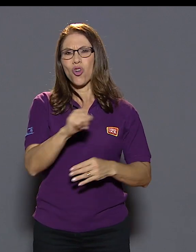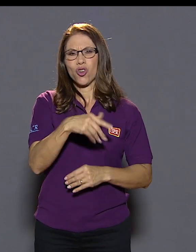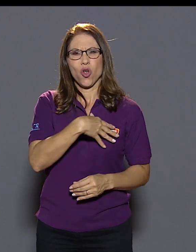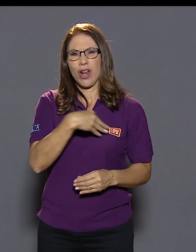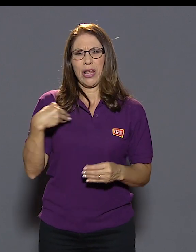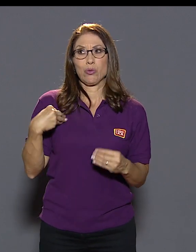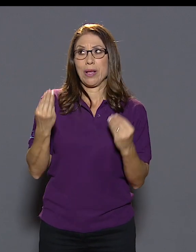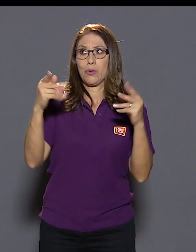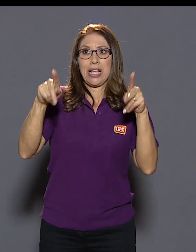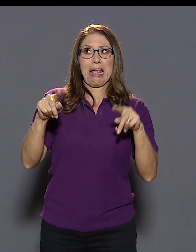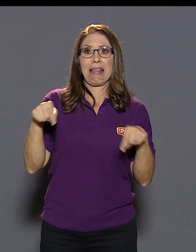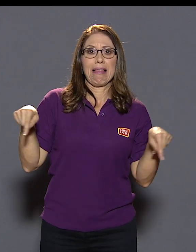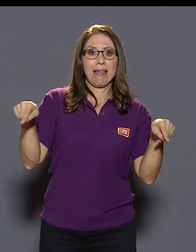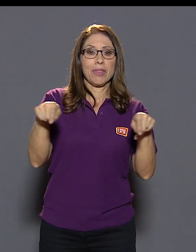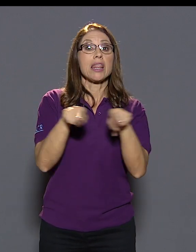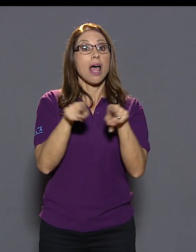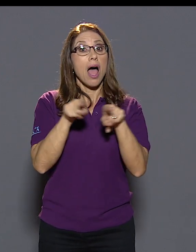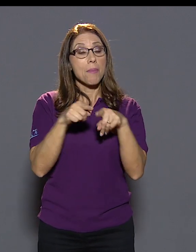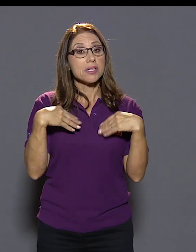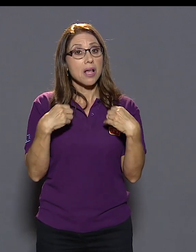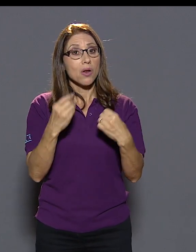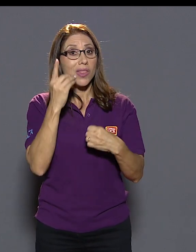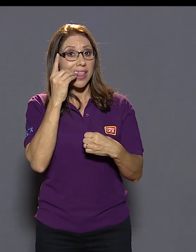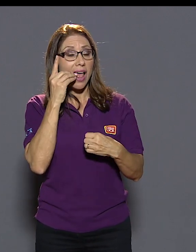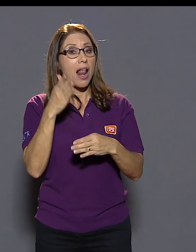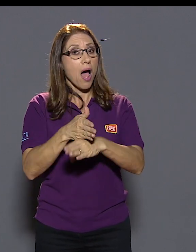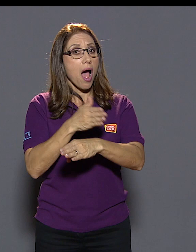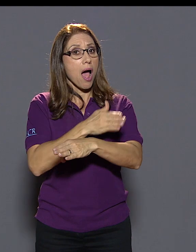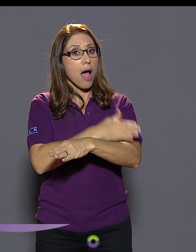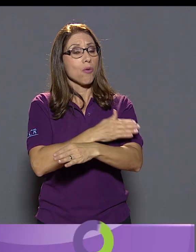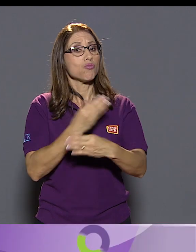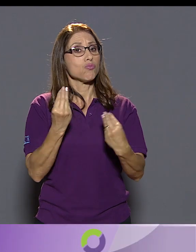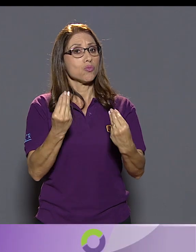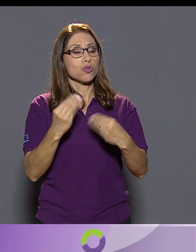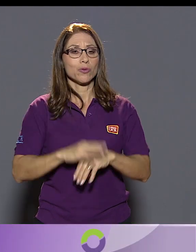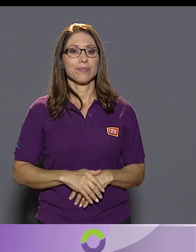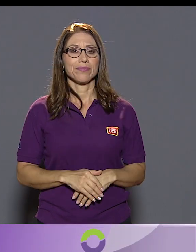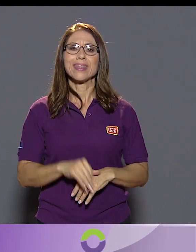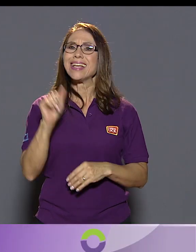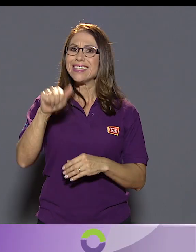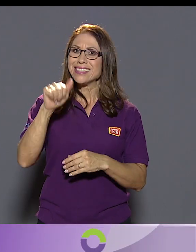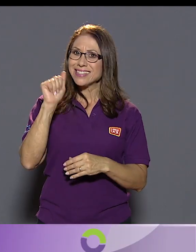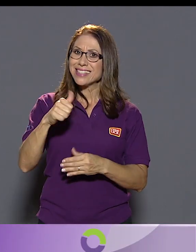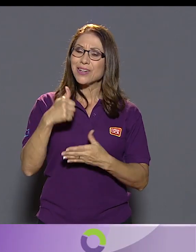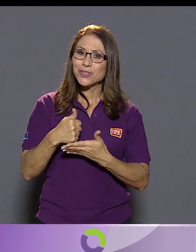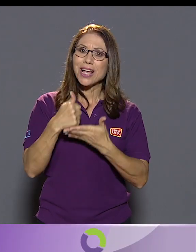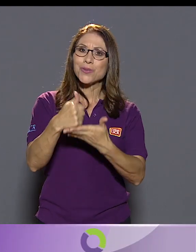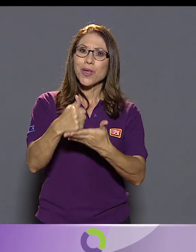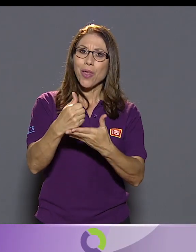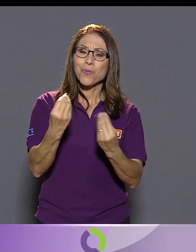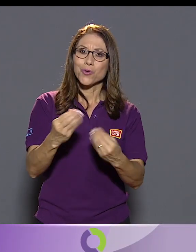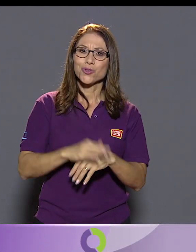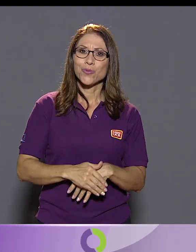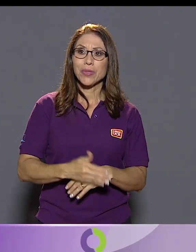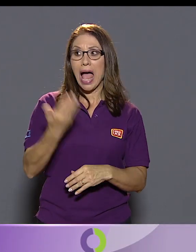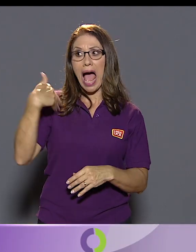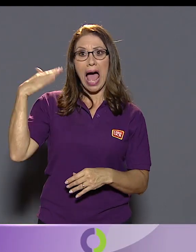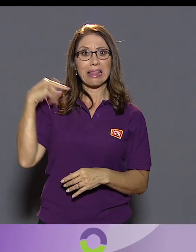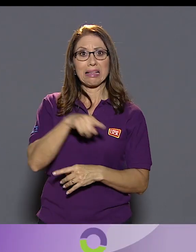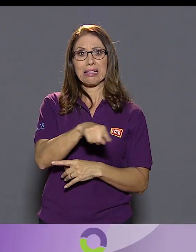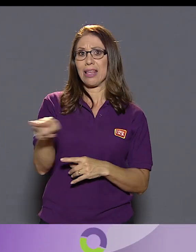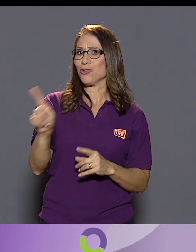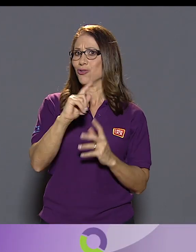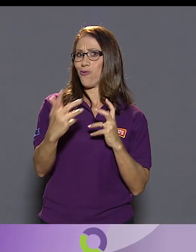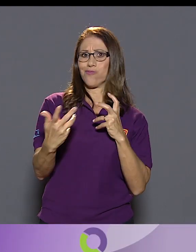etc. Y además, pues, su salud dental ha mejorado un montón. Sí, les ha ayudado mucho porque ellos antes nos adaptaban, yo